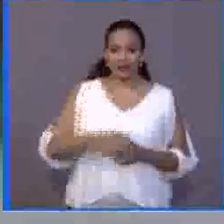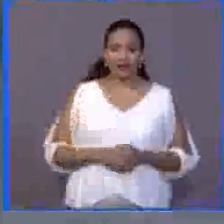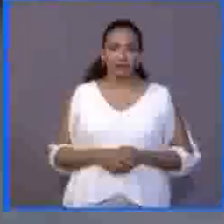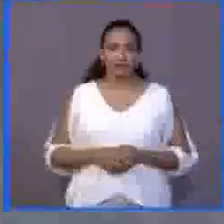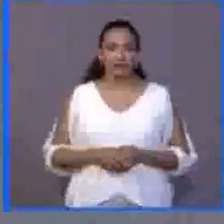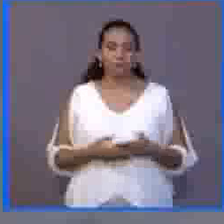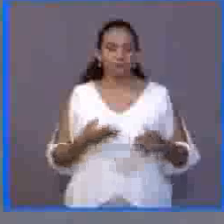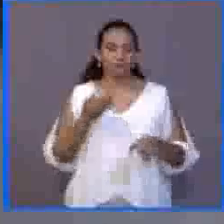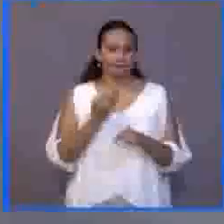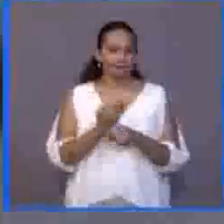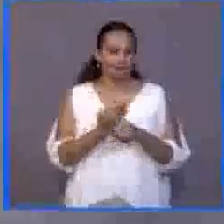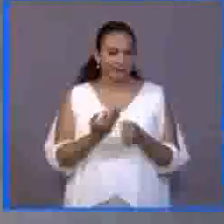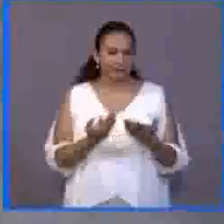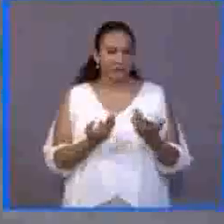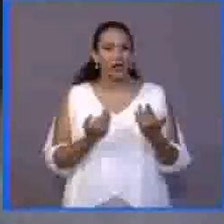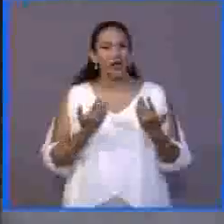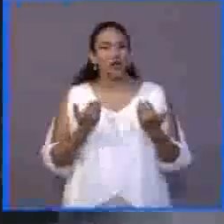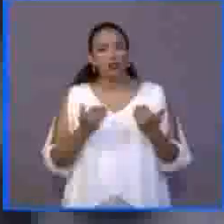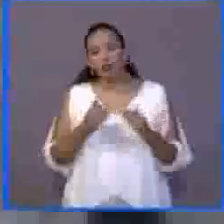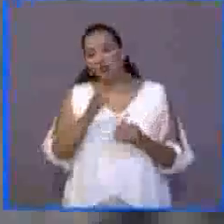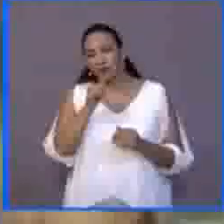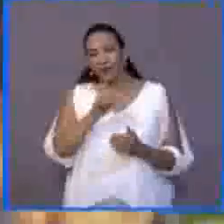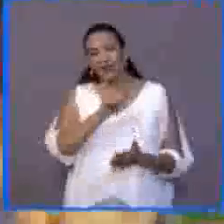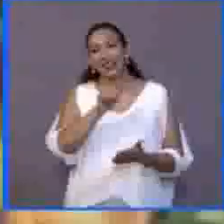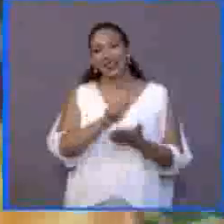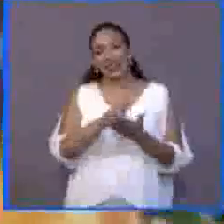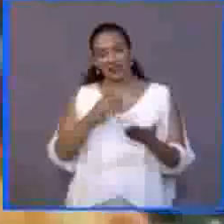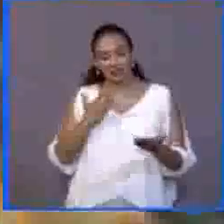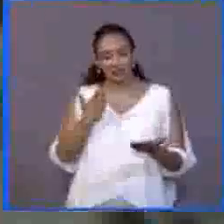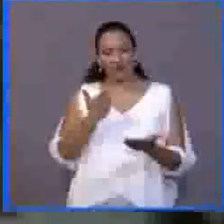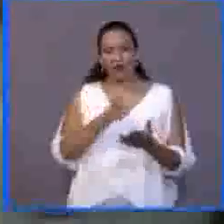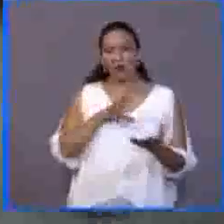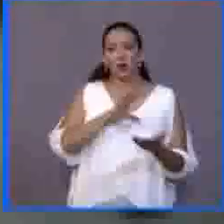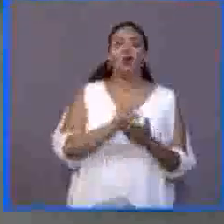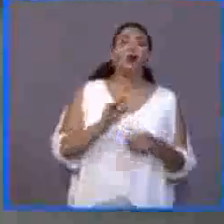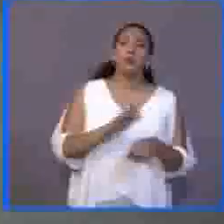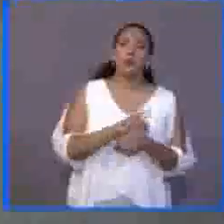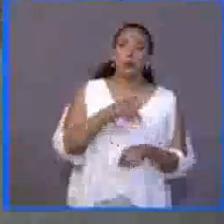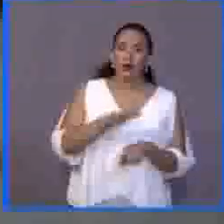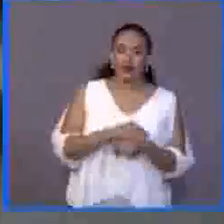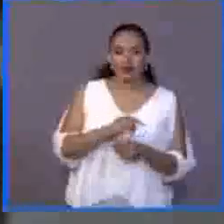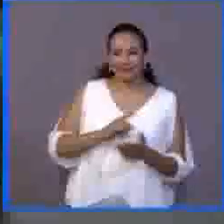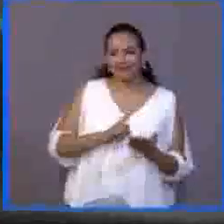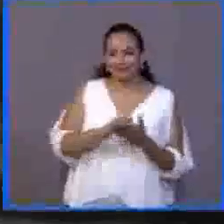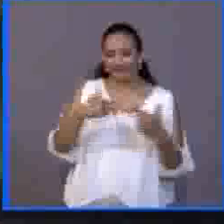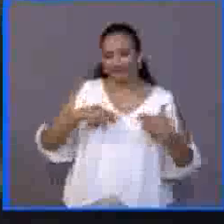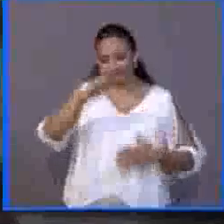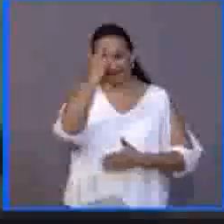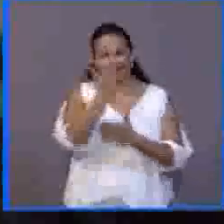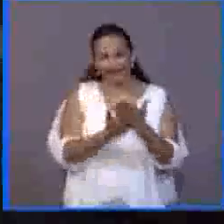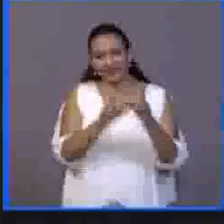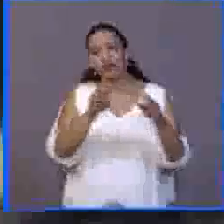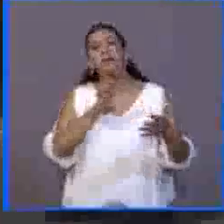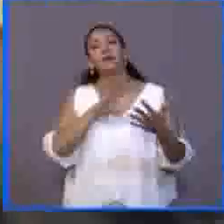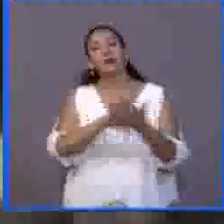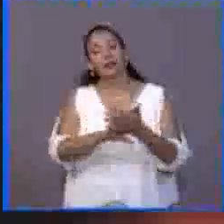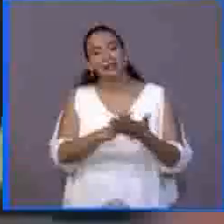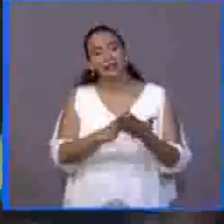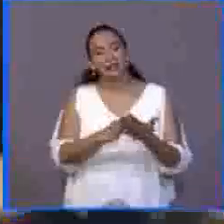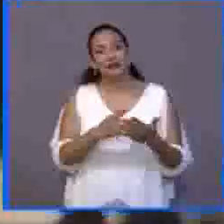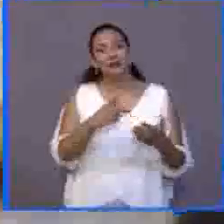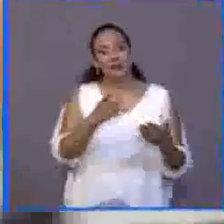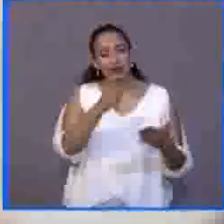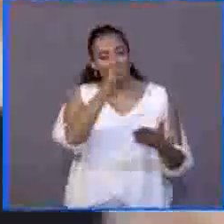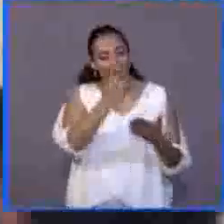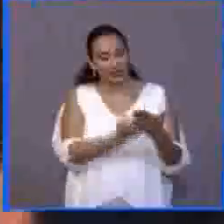no existe una aplicación retroactiva de la ley y recordó que en casos de violaciones graves a los derechos humanos en materia penal, los delitos